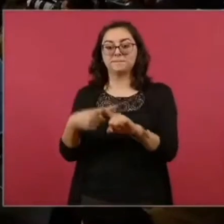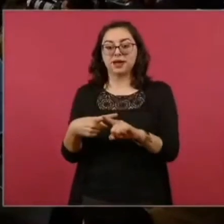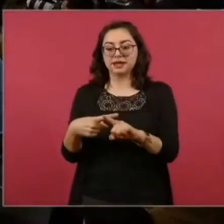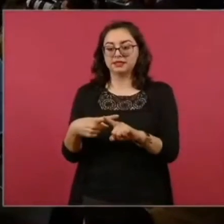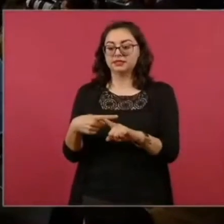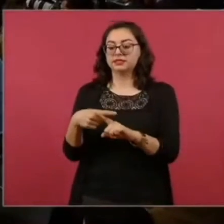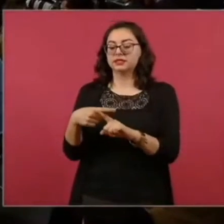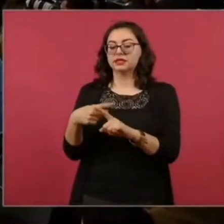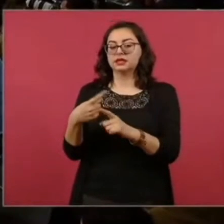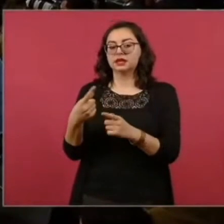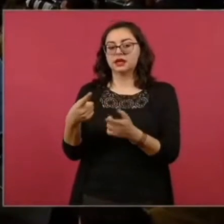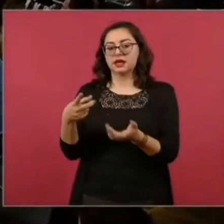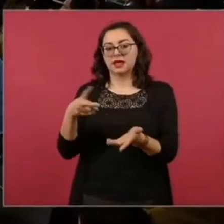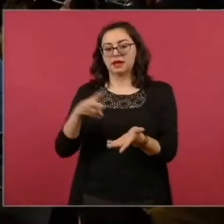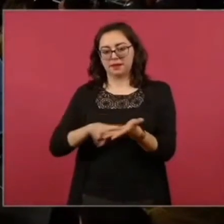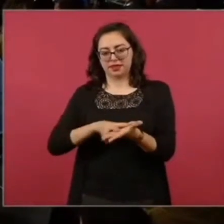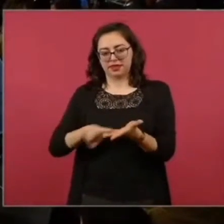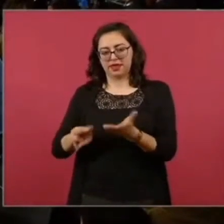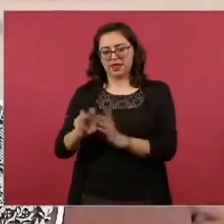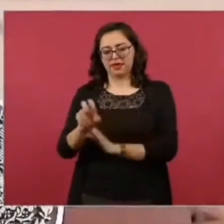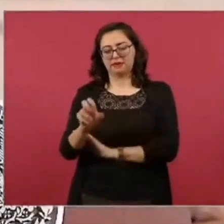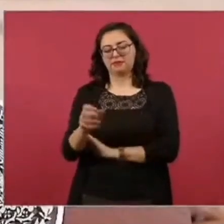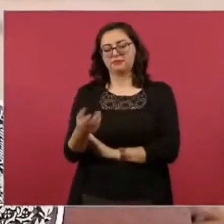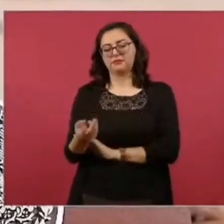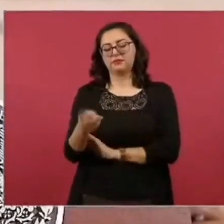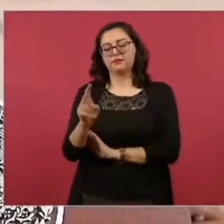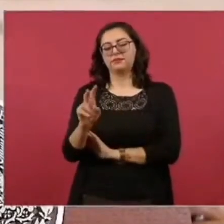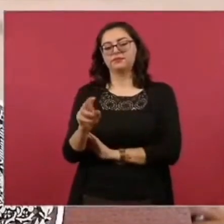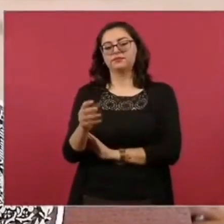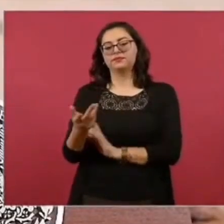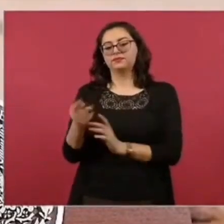23 estados. Ya Morena